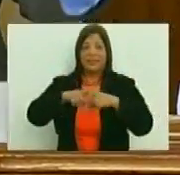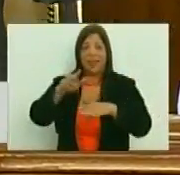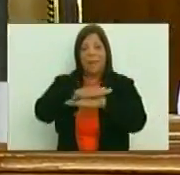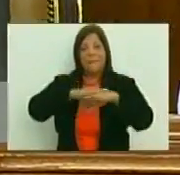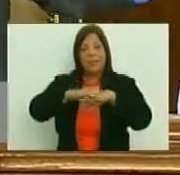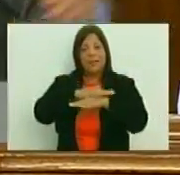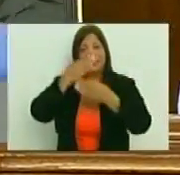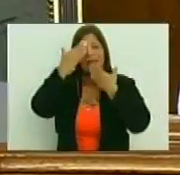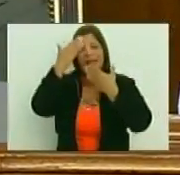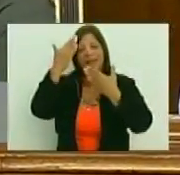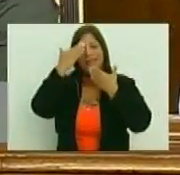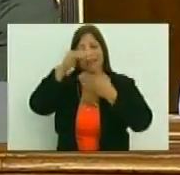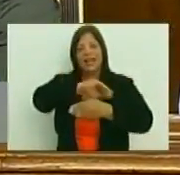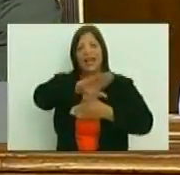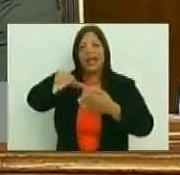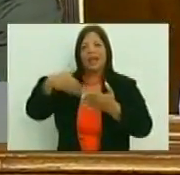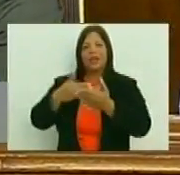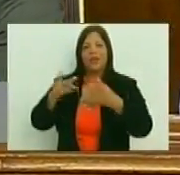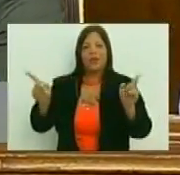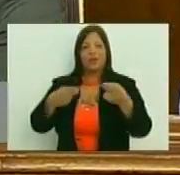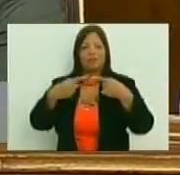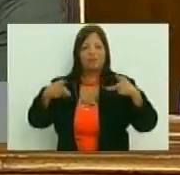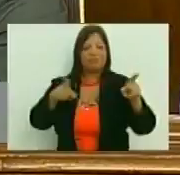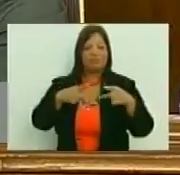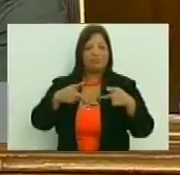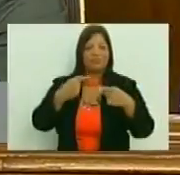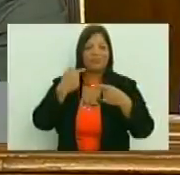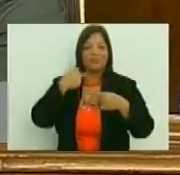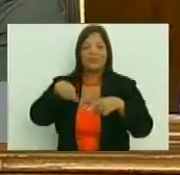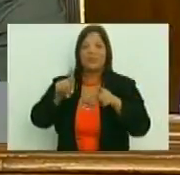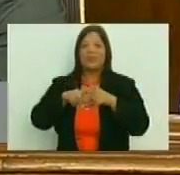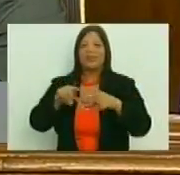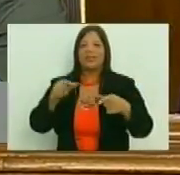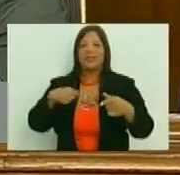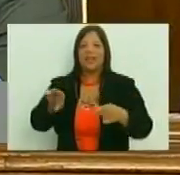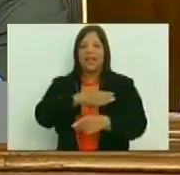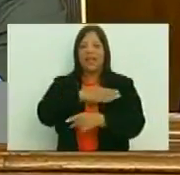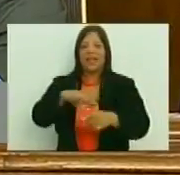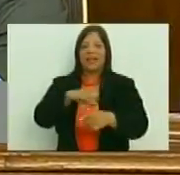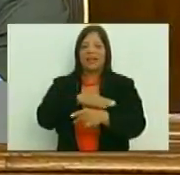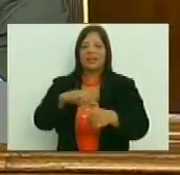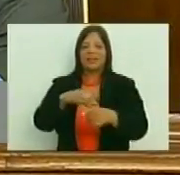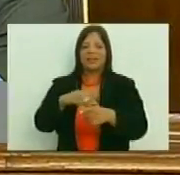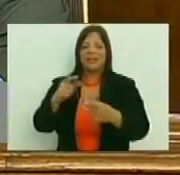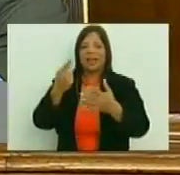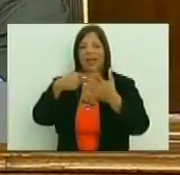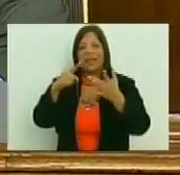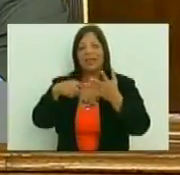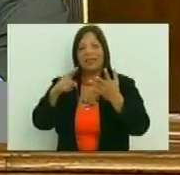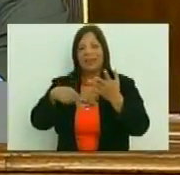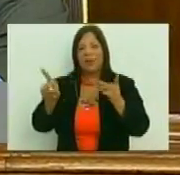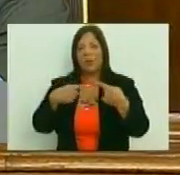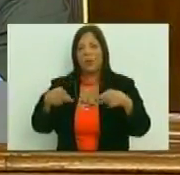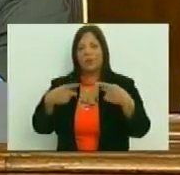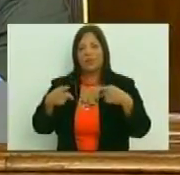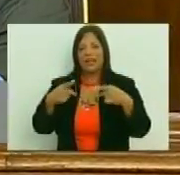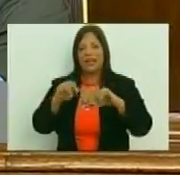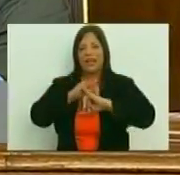ministra, a todos los cultores, a todos los visitantes que están aquí, vamos a escuchar unos temas